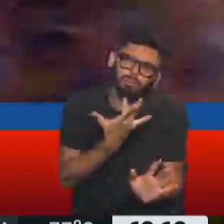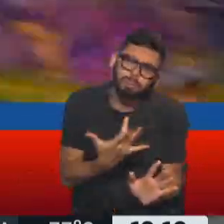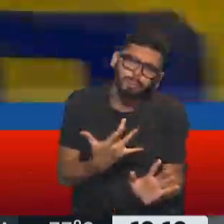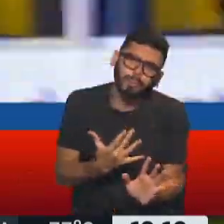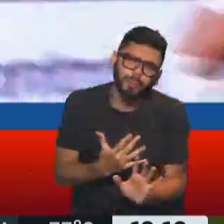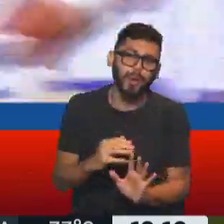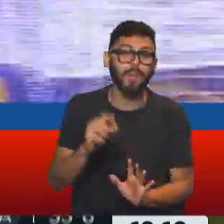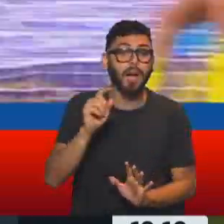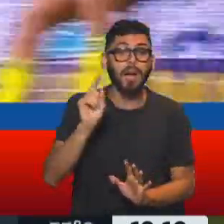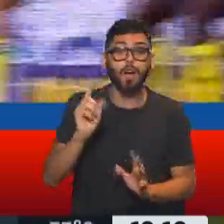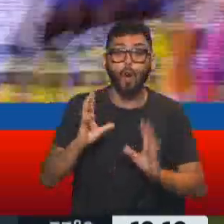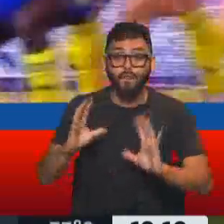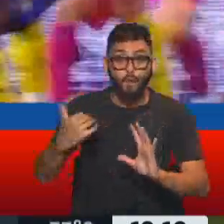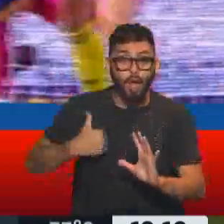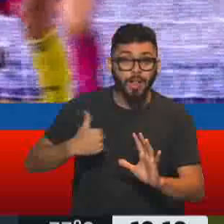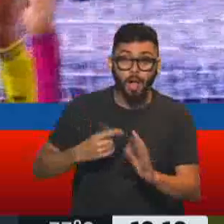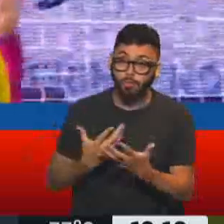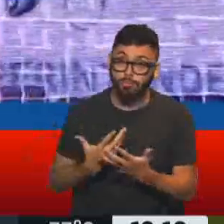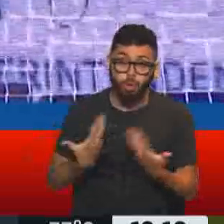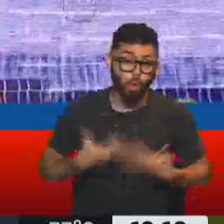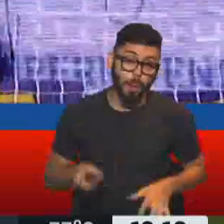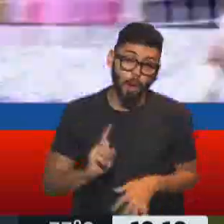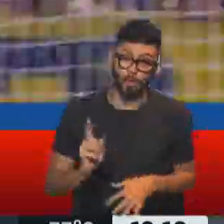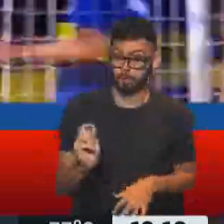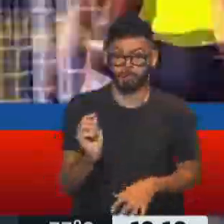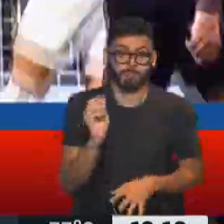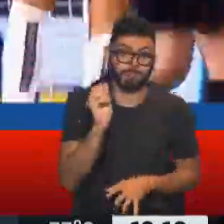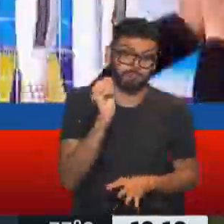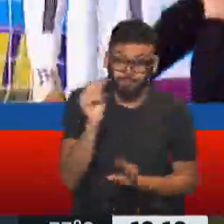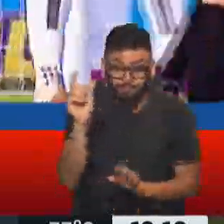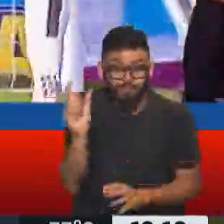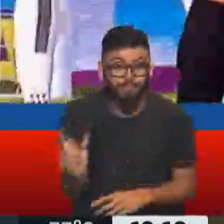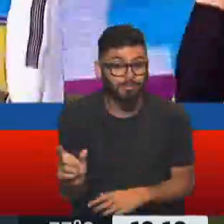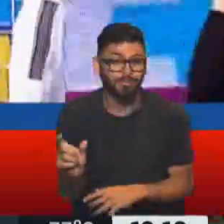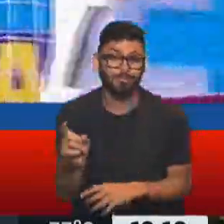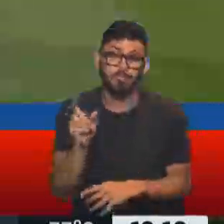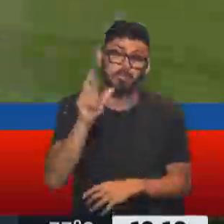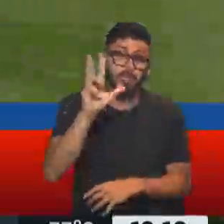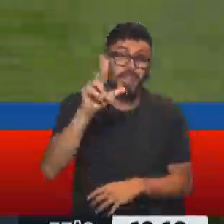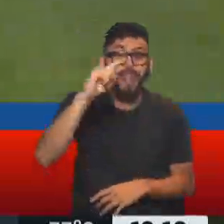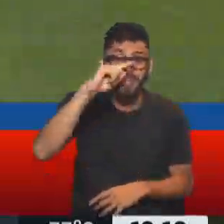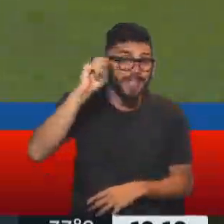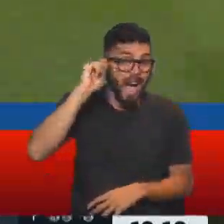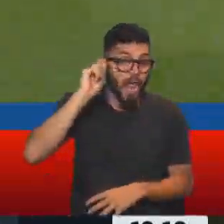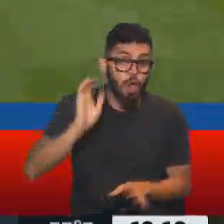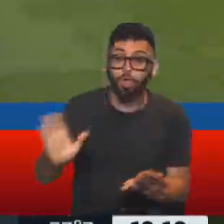Esto no es normal en el fútbol argentino, mucho menos con alguien de ya 37 años de